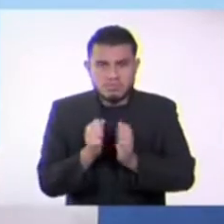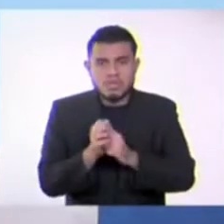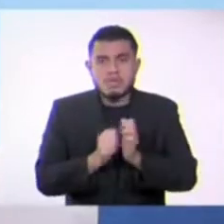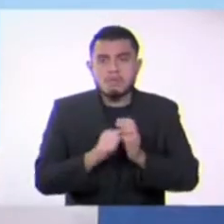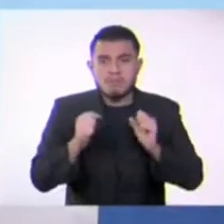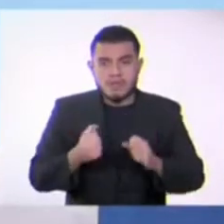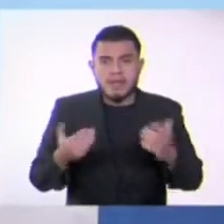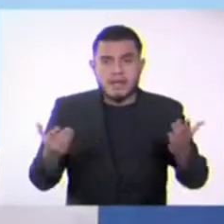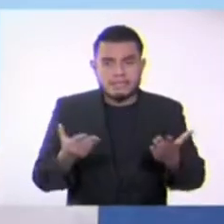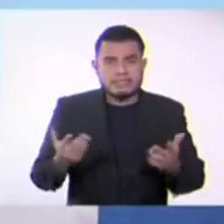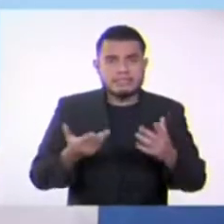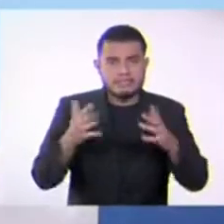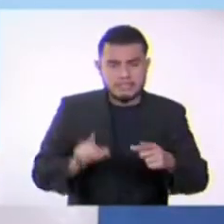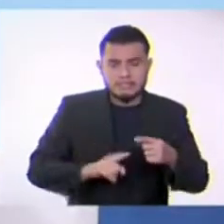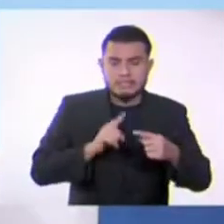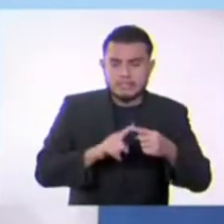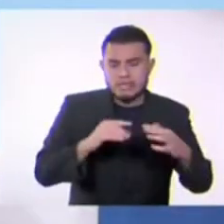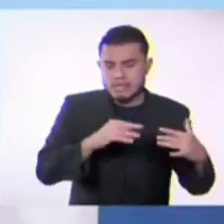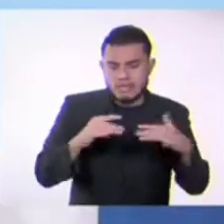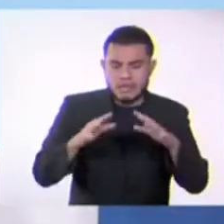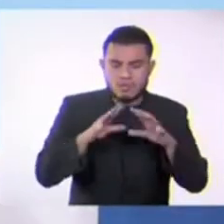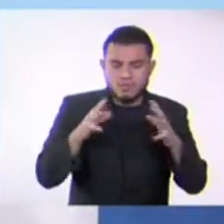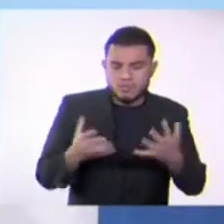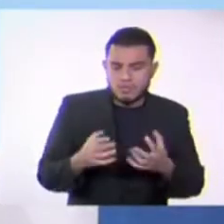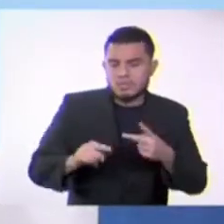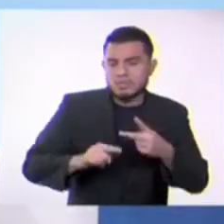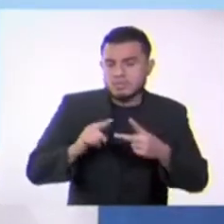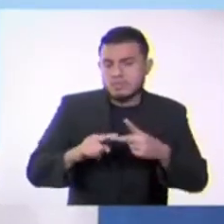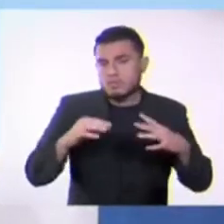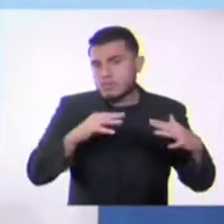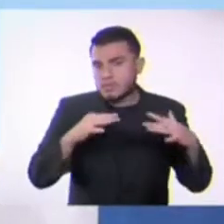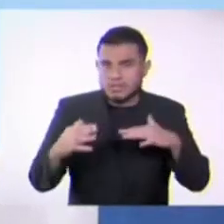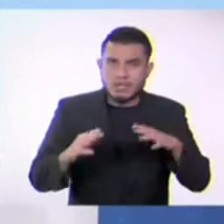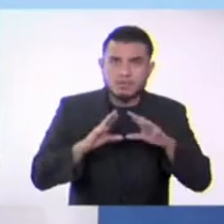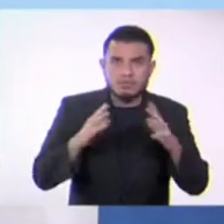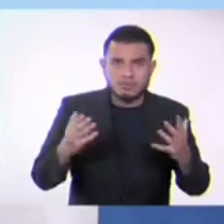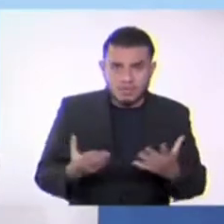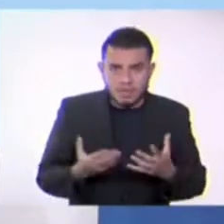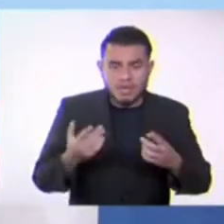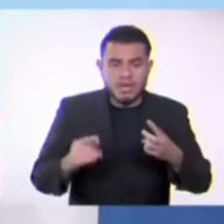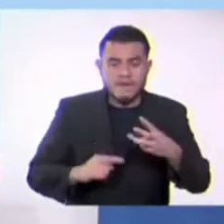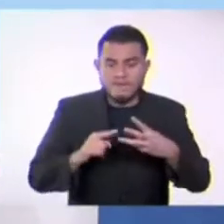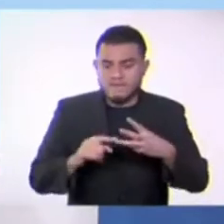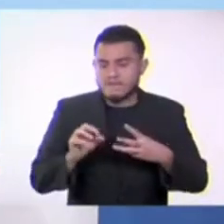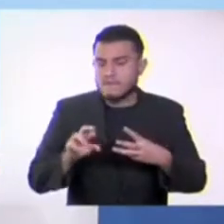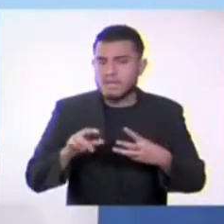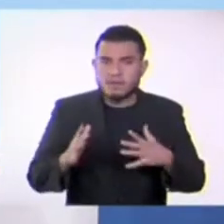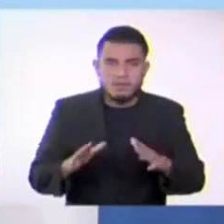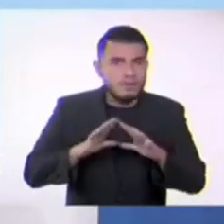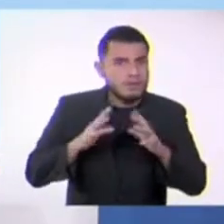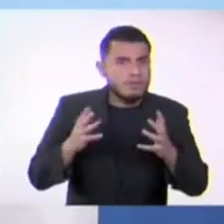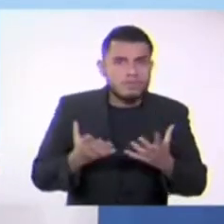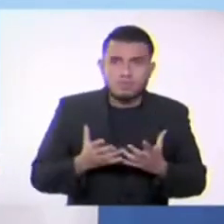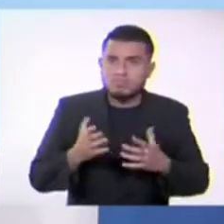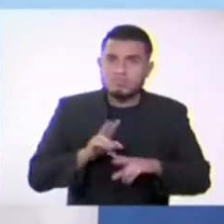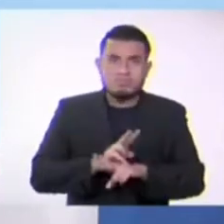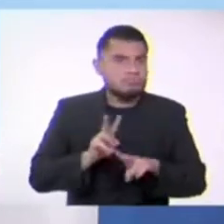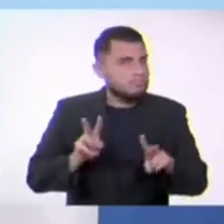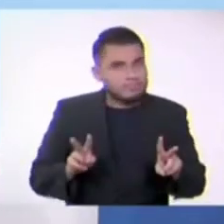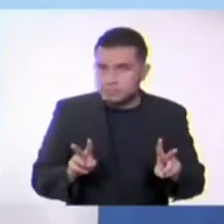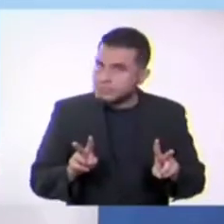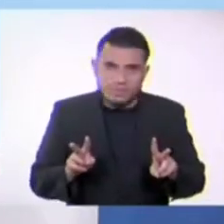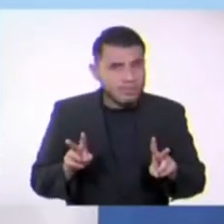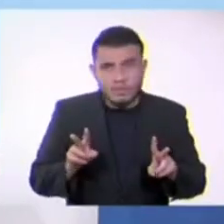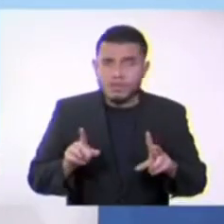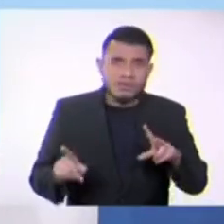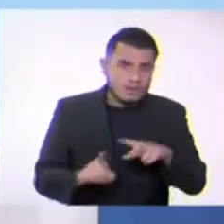hablado de una Primera Guerra Mundial, una Segunda Guerra Mundial, la Guerra Fría, pero el mundo no queda en una situación de paz después de esta. Hay